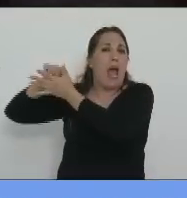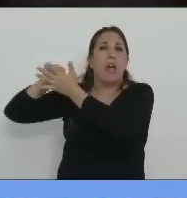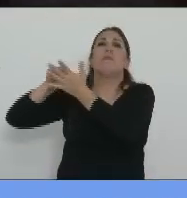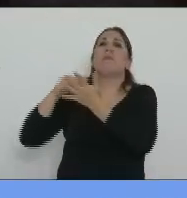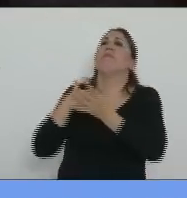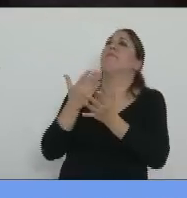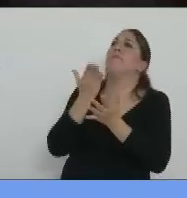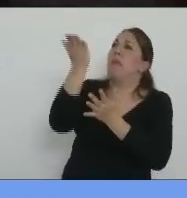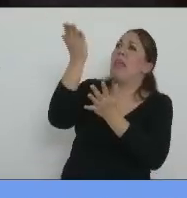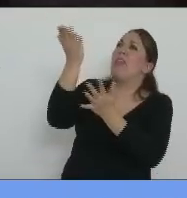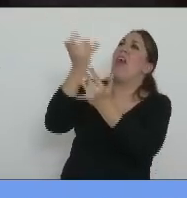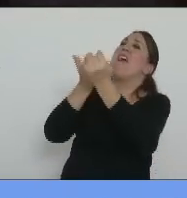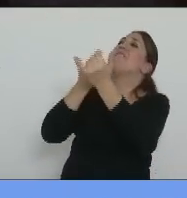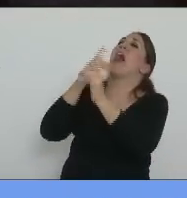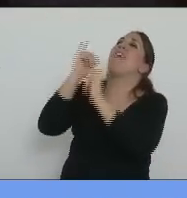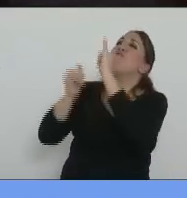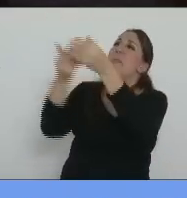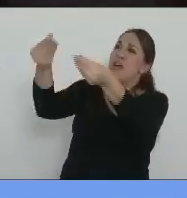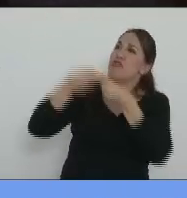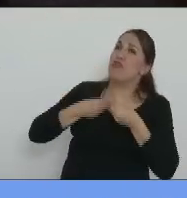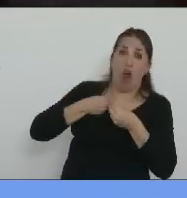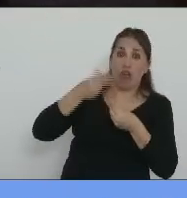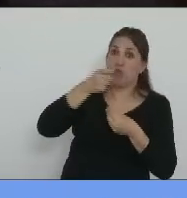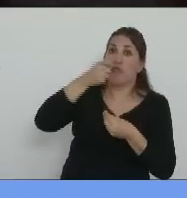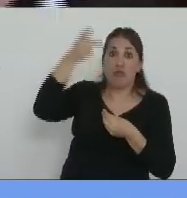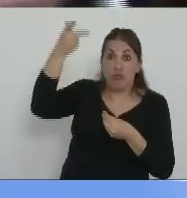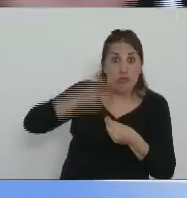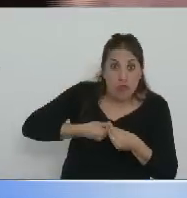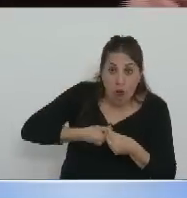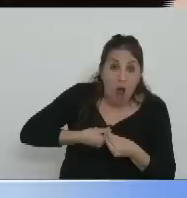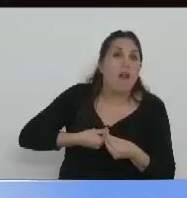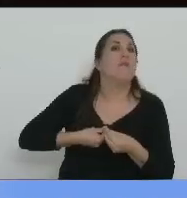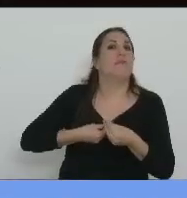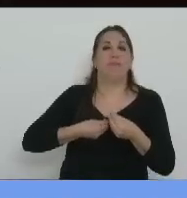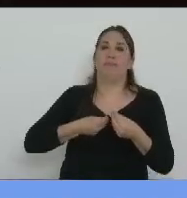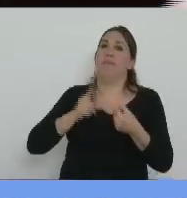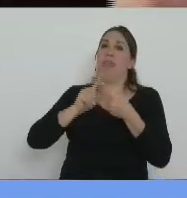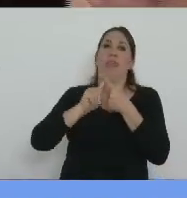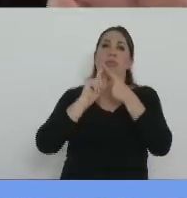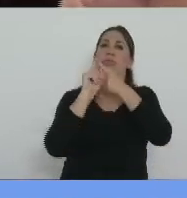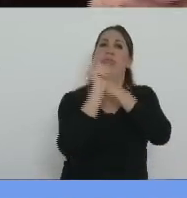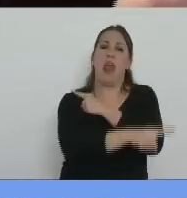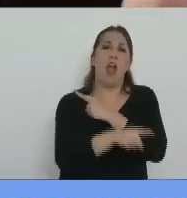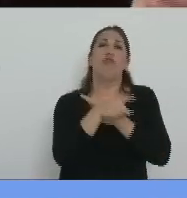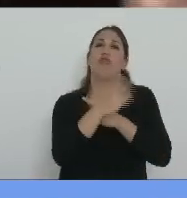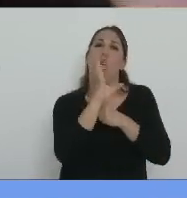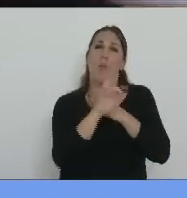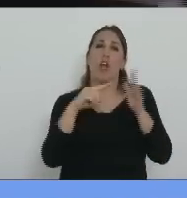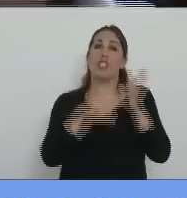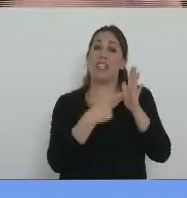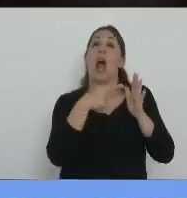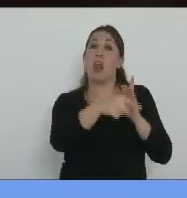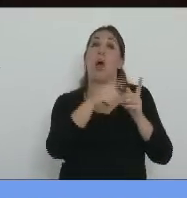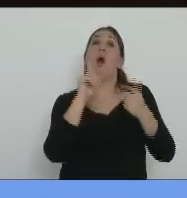y no se la dan acá dice que él se dirige al banco central de la república argentina y el banco